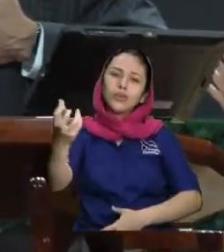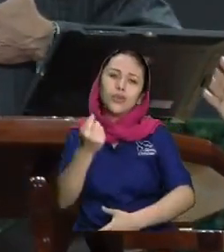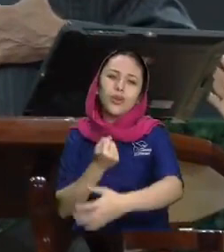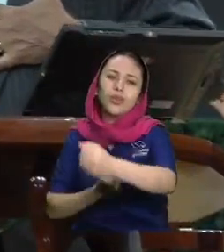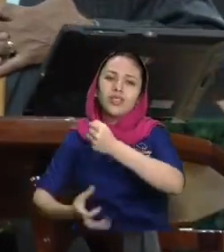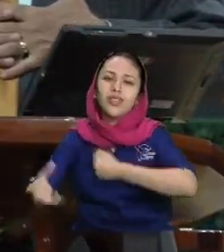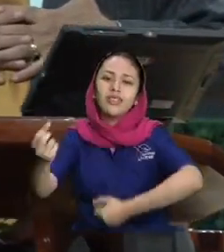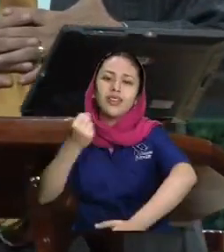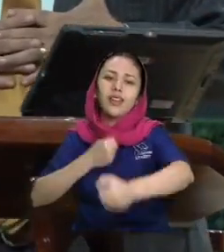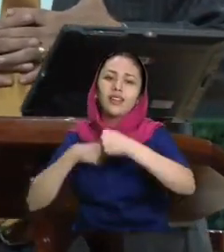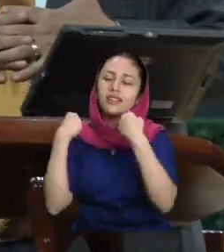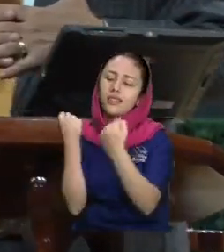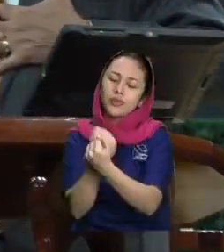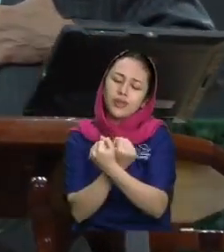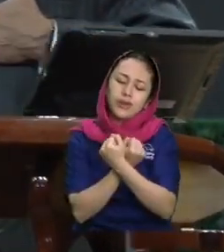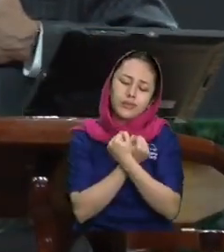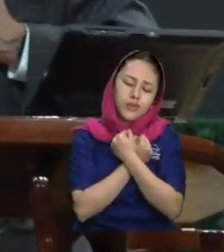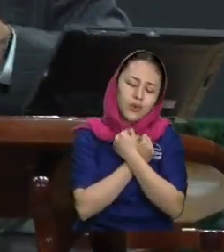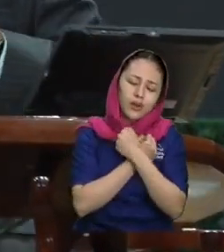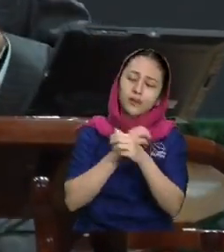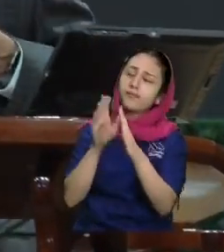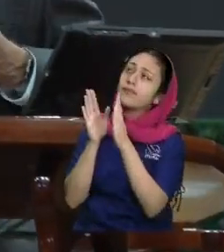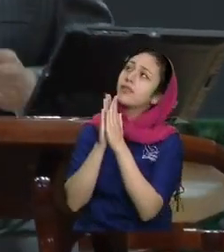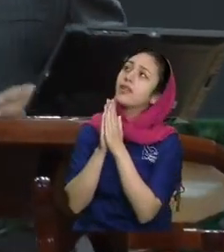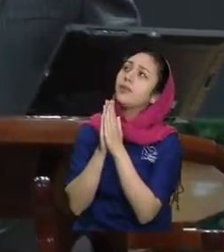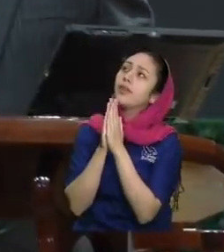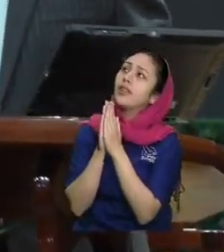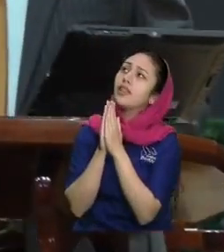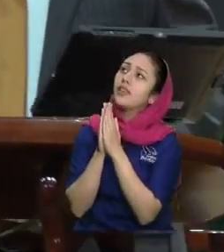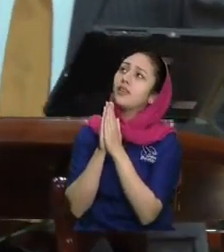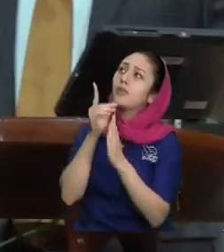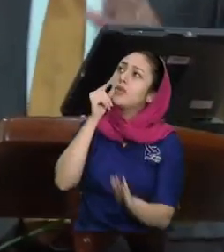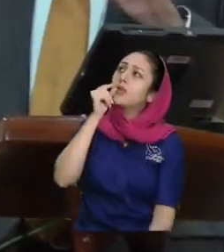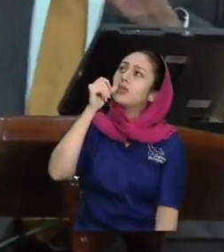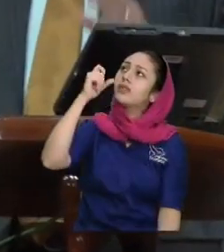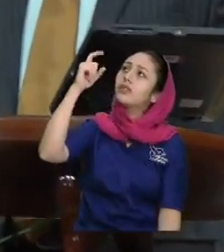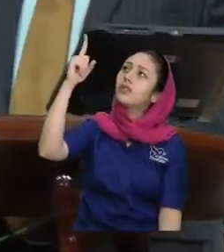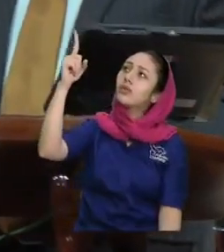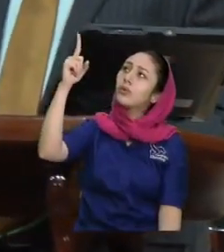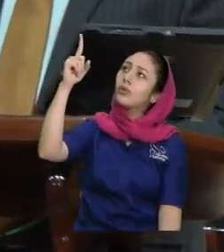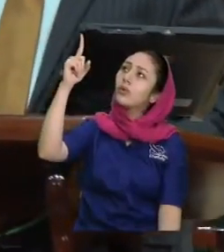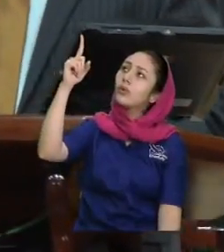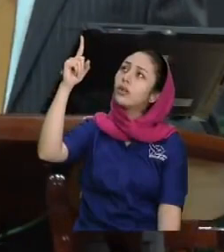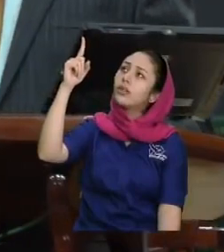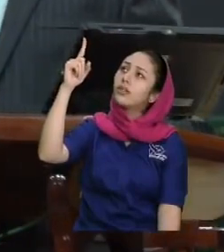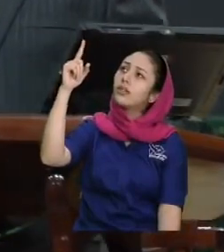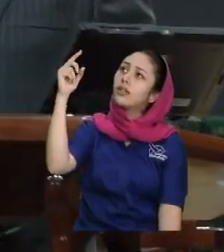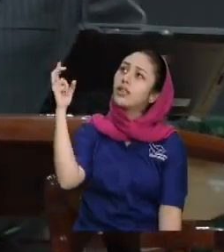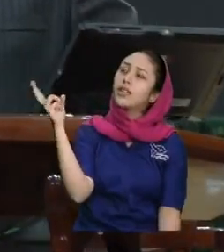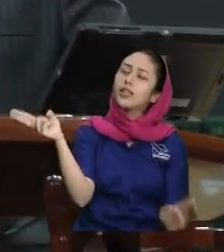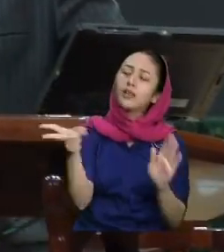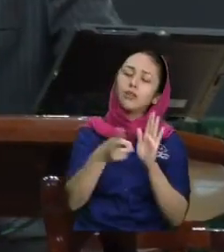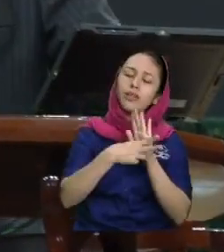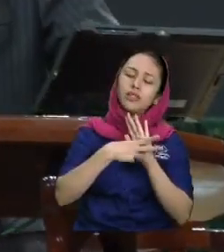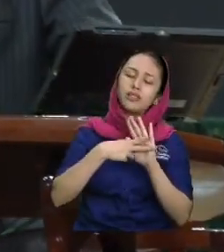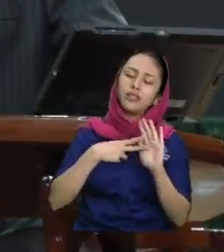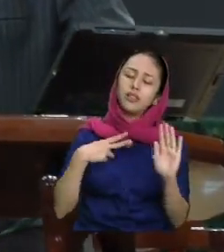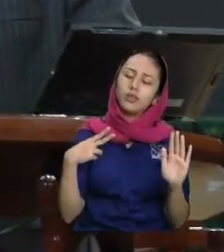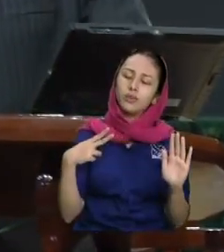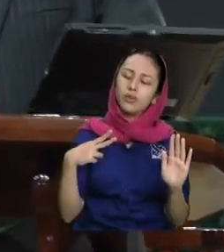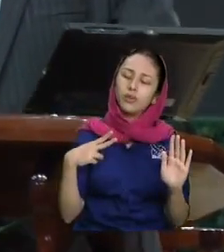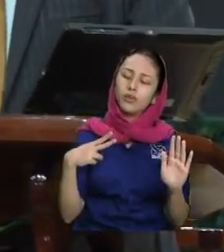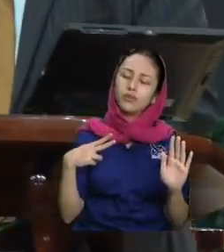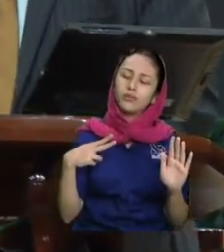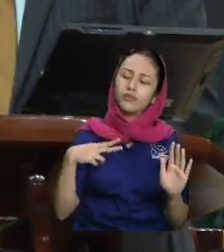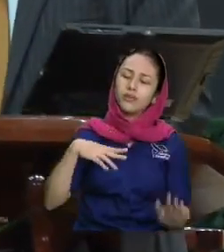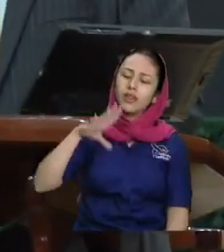y hacia nosotros. Te pedimos, Señor, que ese último versículo del Antiguo Testamento,